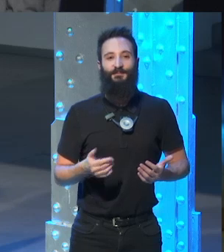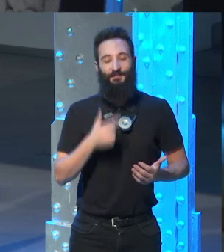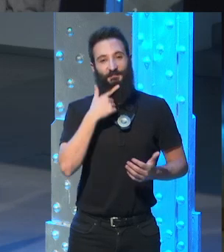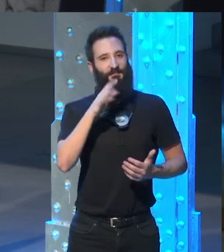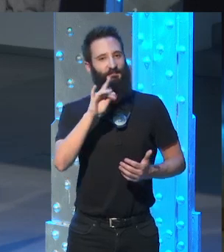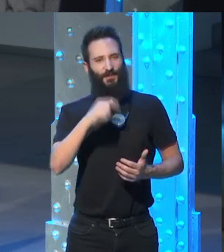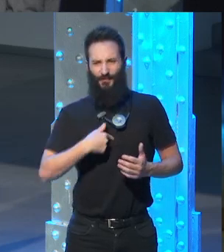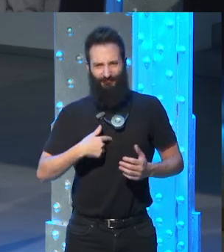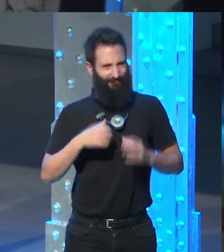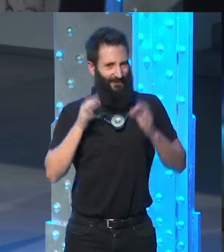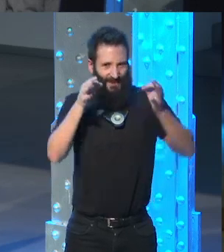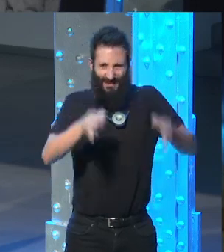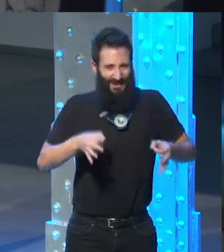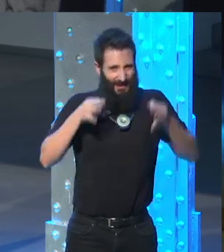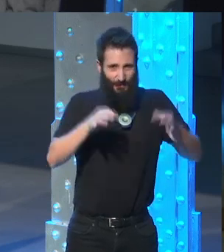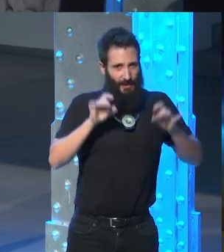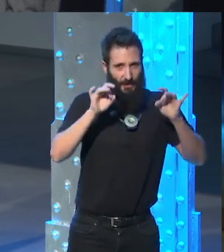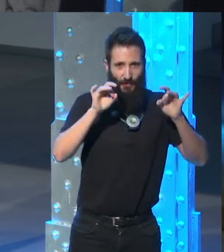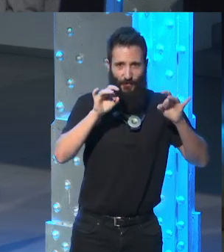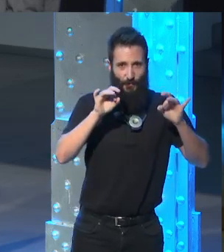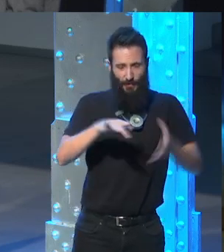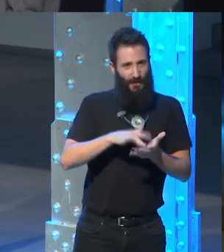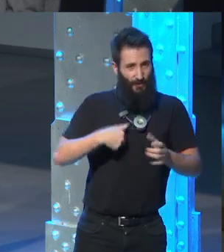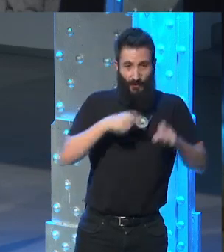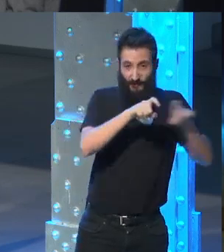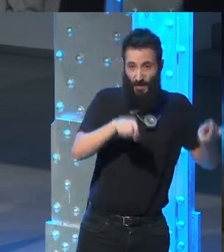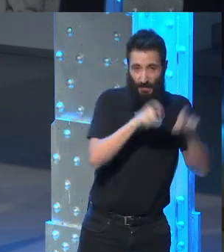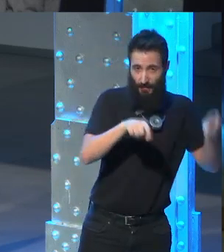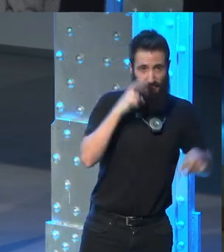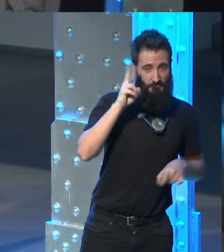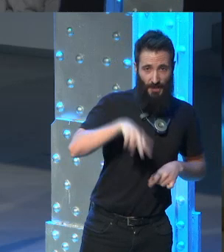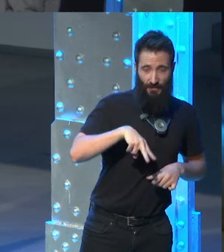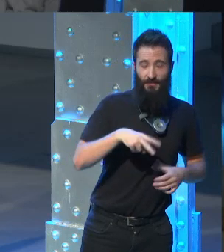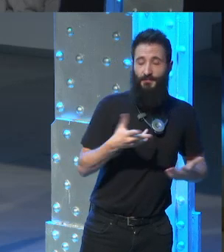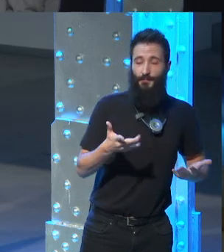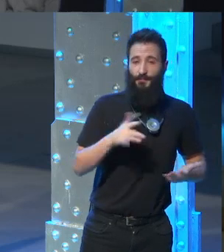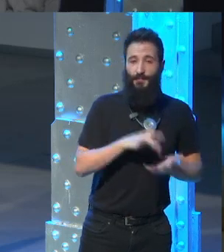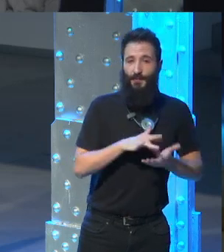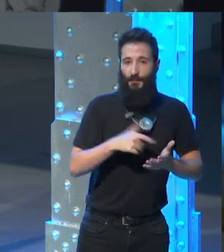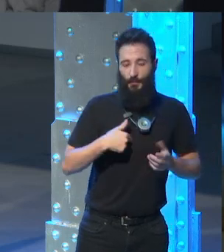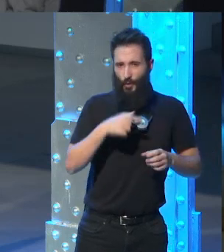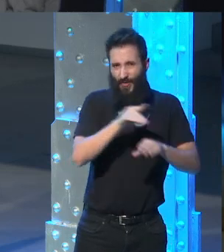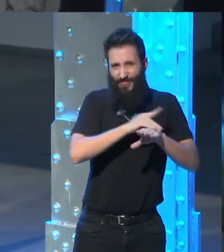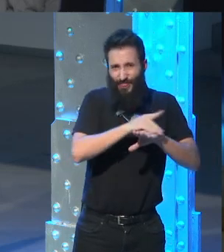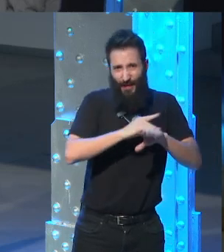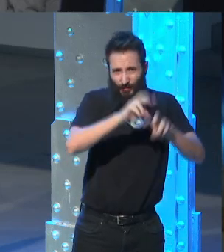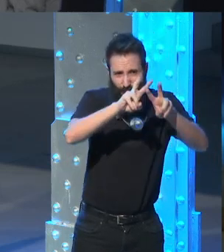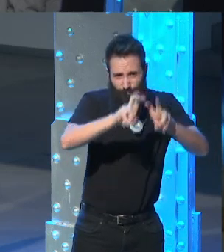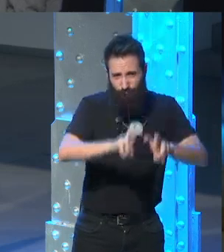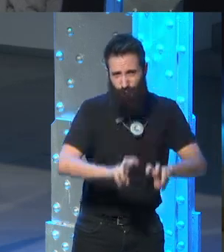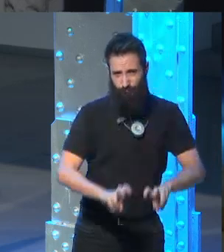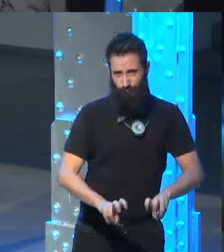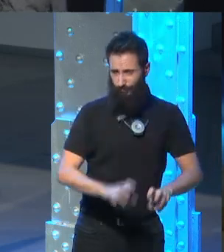Sí, yo también siempre tuve, como decías, soy bioinformático, o sea que básicamente analizo datos biológicos con